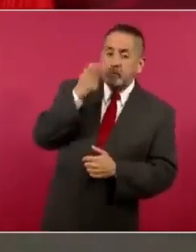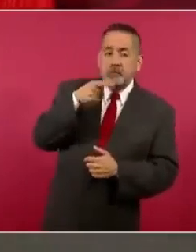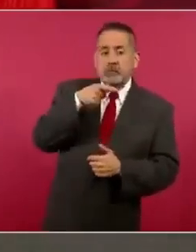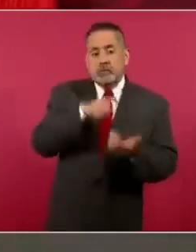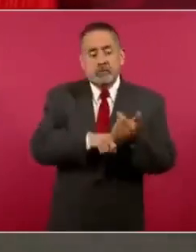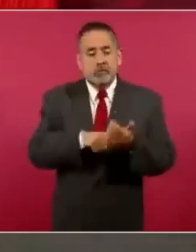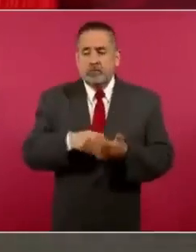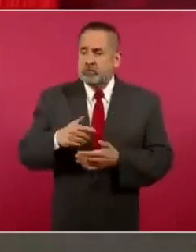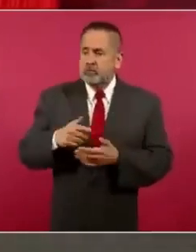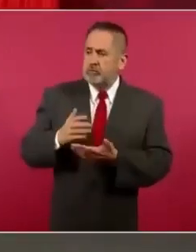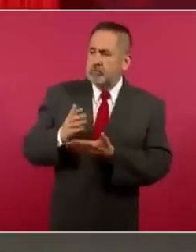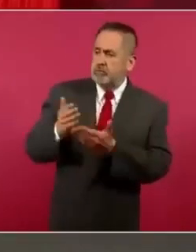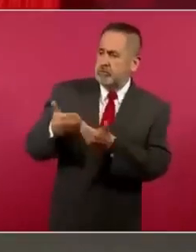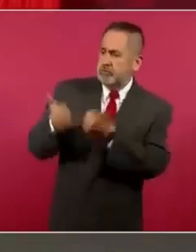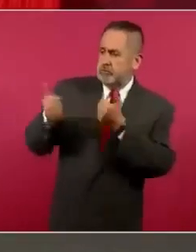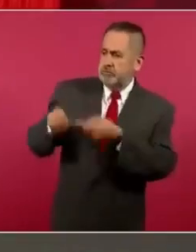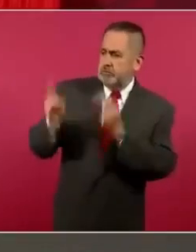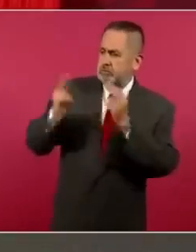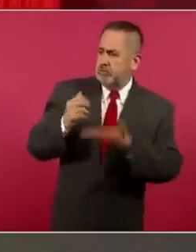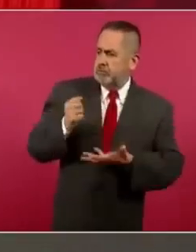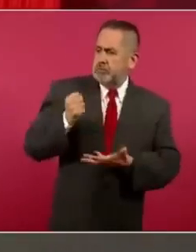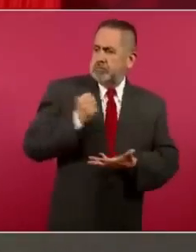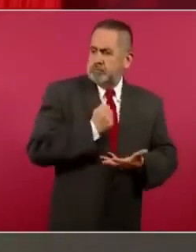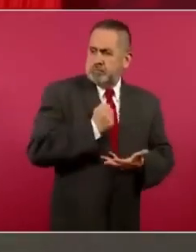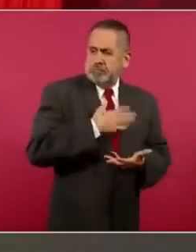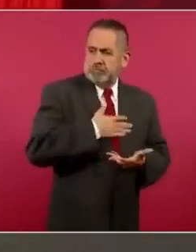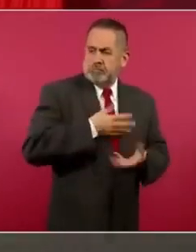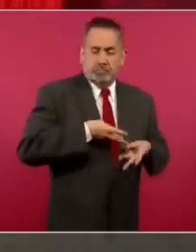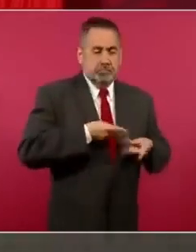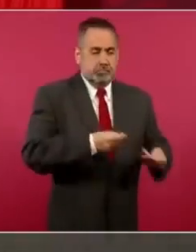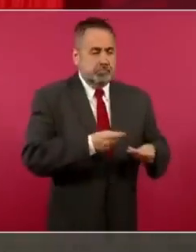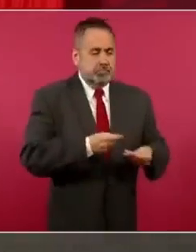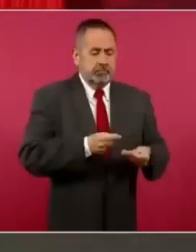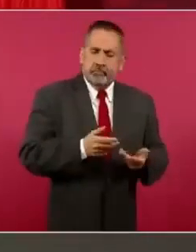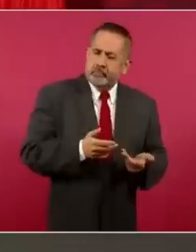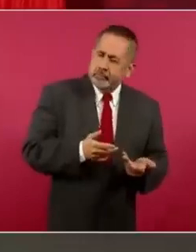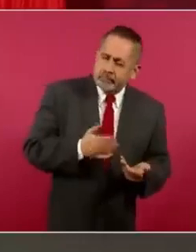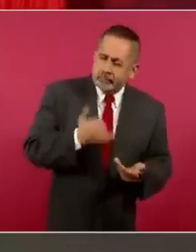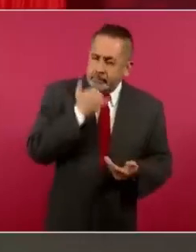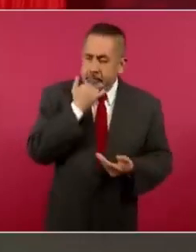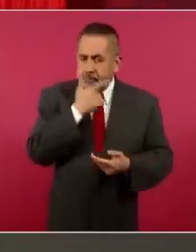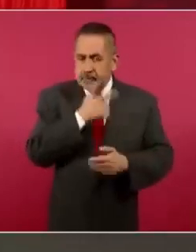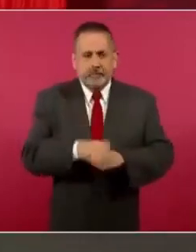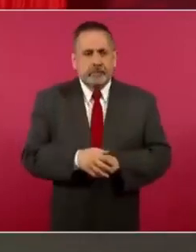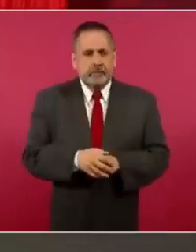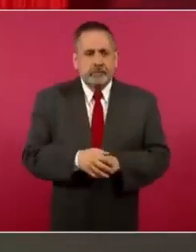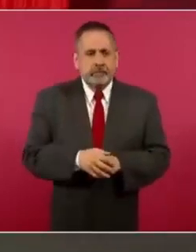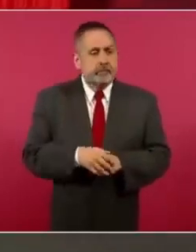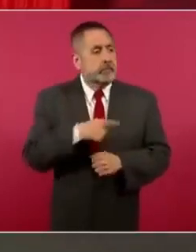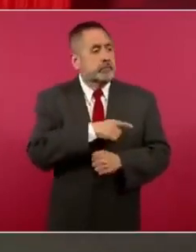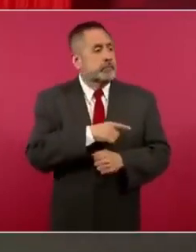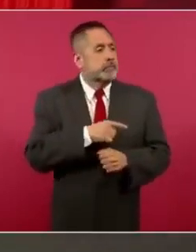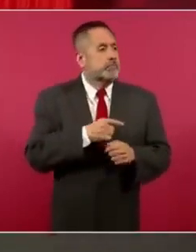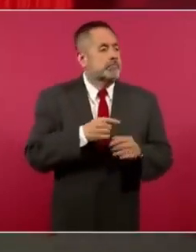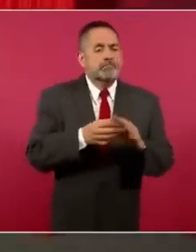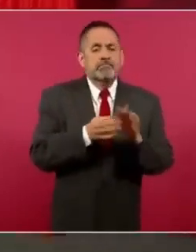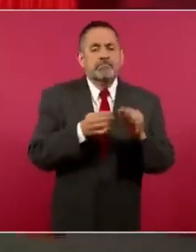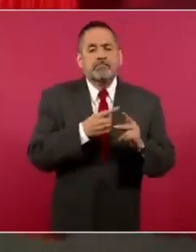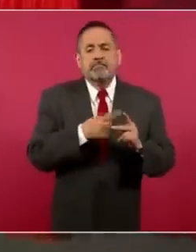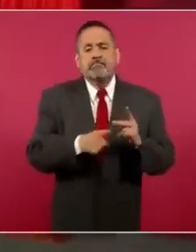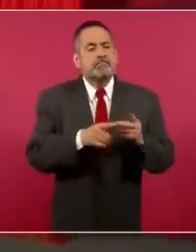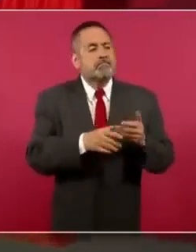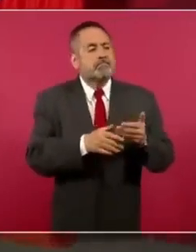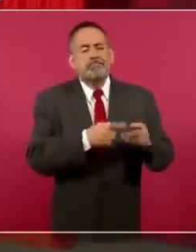de la autonomía, y entonces les llega el presupuesto y empiezan a construir.